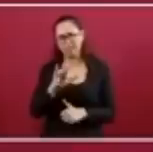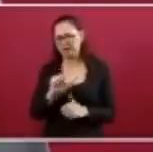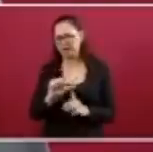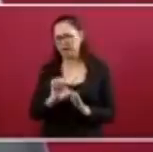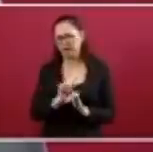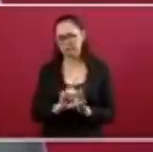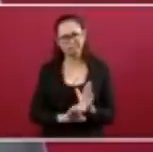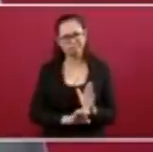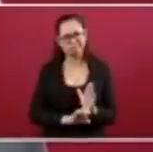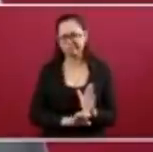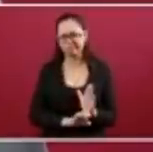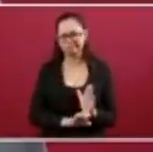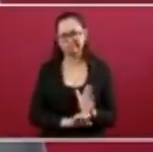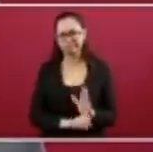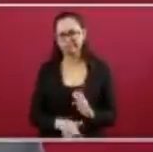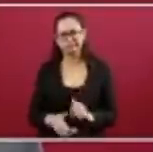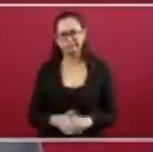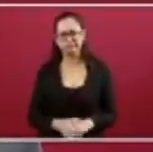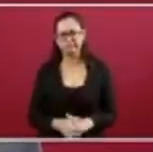onerosas.